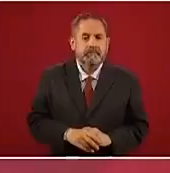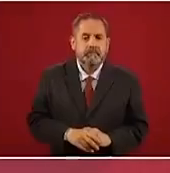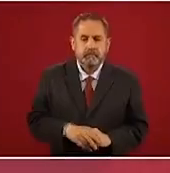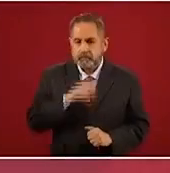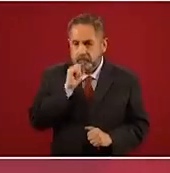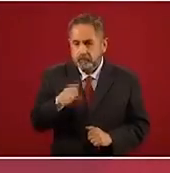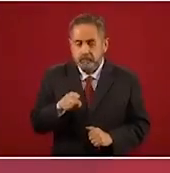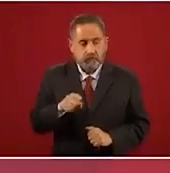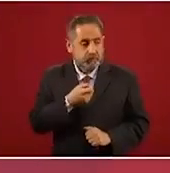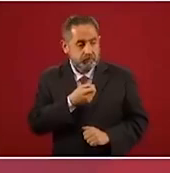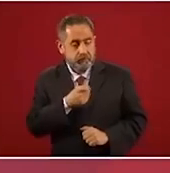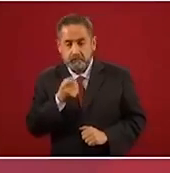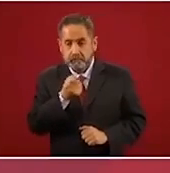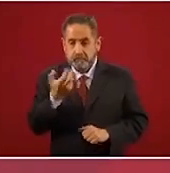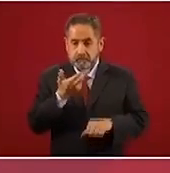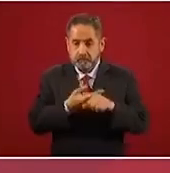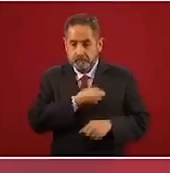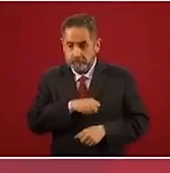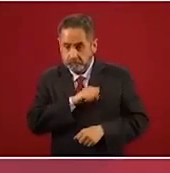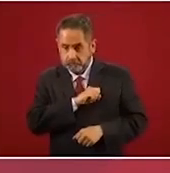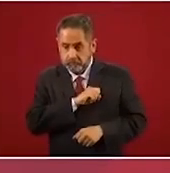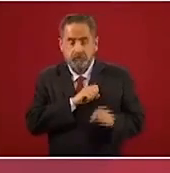La de Salud tiene que ir